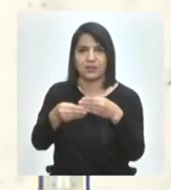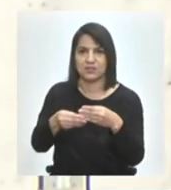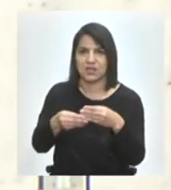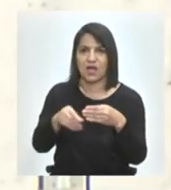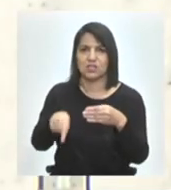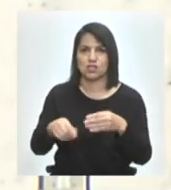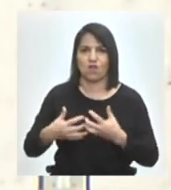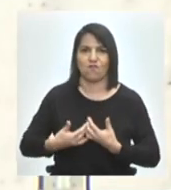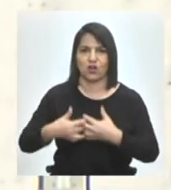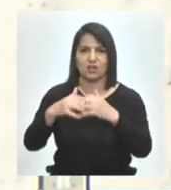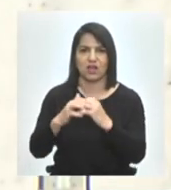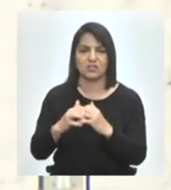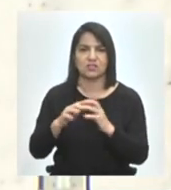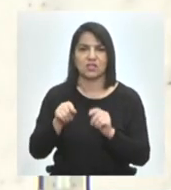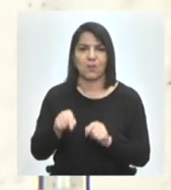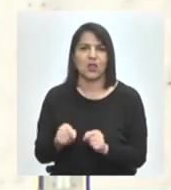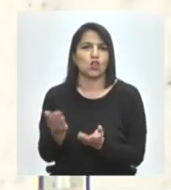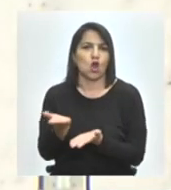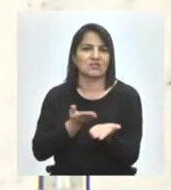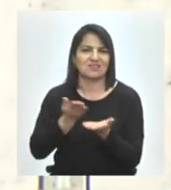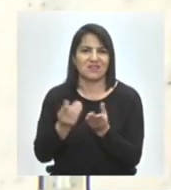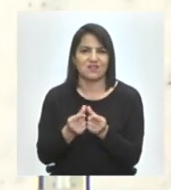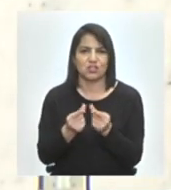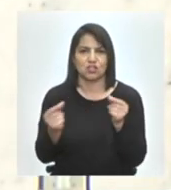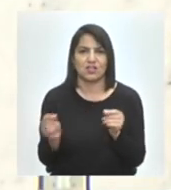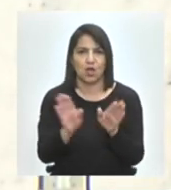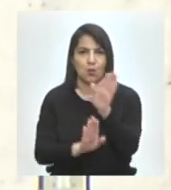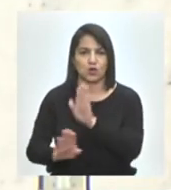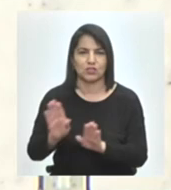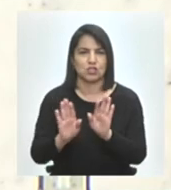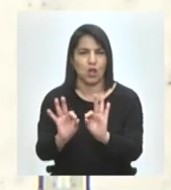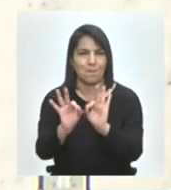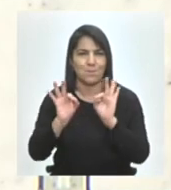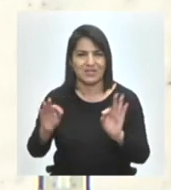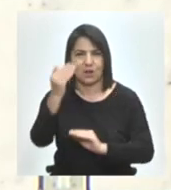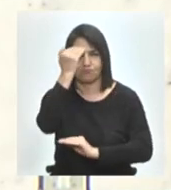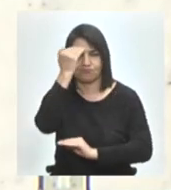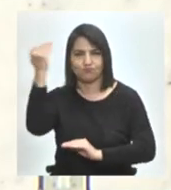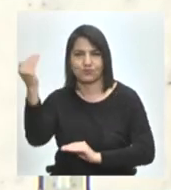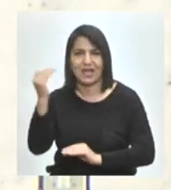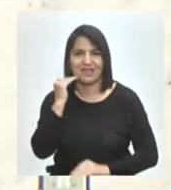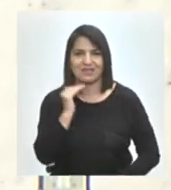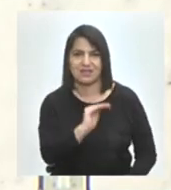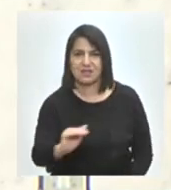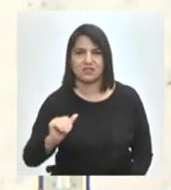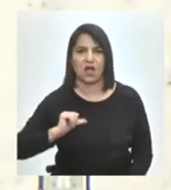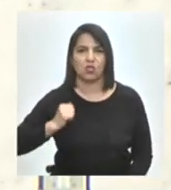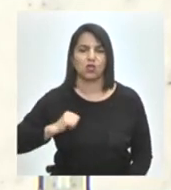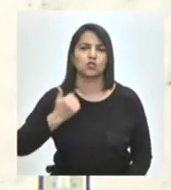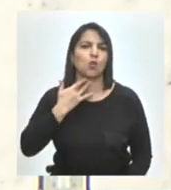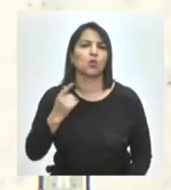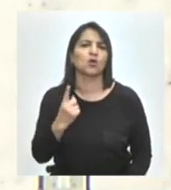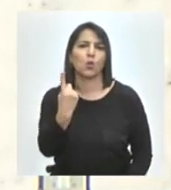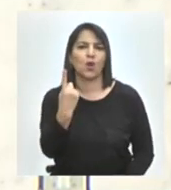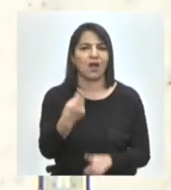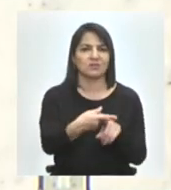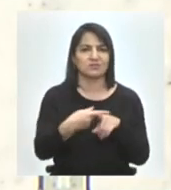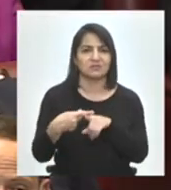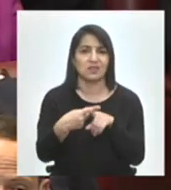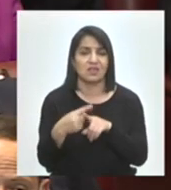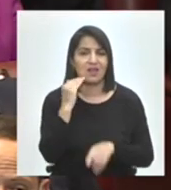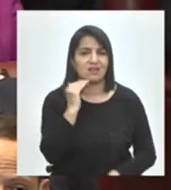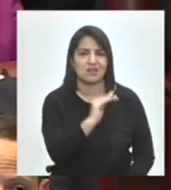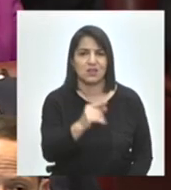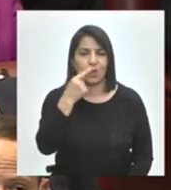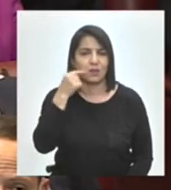el fortalecimiento del Servicio Nacional de Protección Especializada de la Niñez y la Adolescencia, porque una sociedad donde los niños y